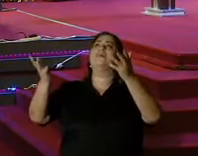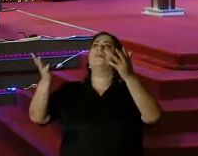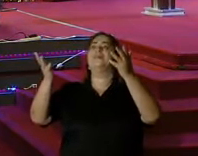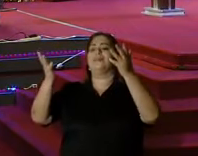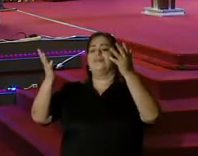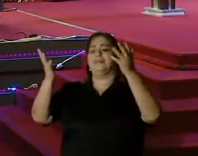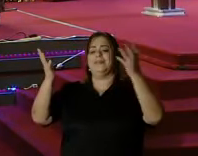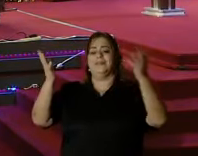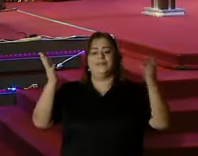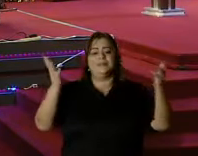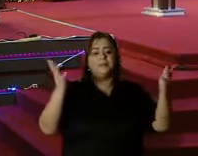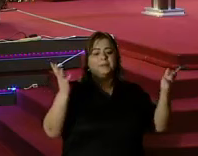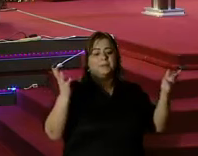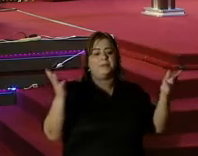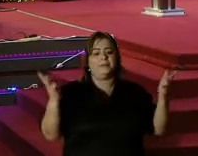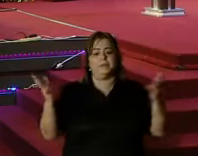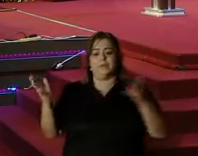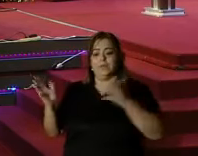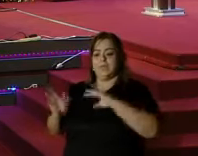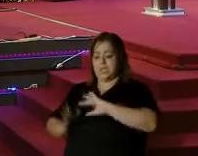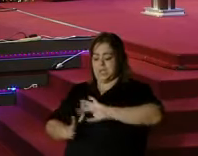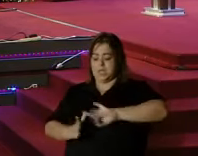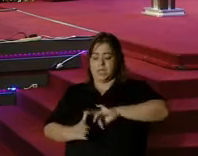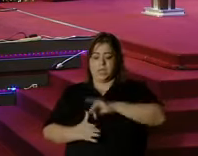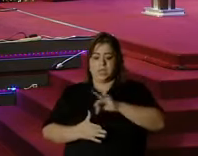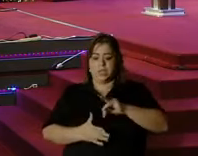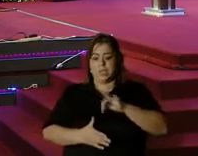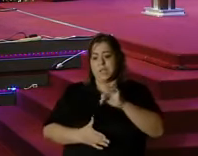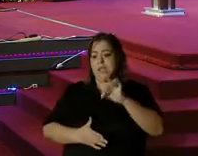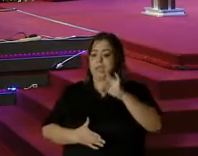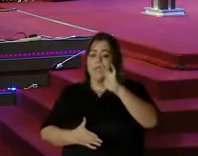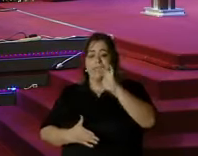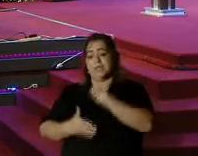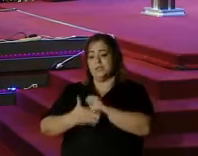ahí está el poder de Dios, poder de Dios. Vamos, en espíritu y en verdad. En